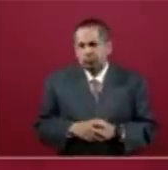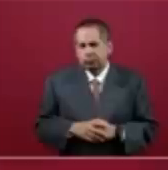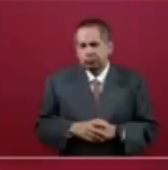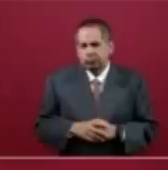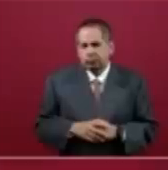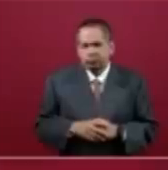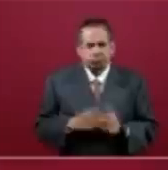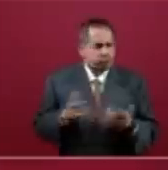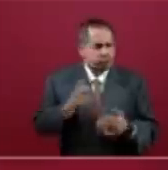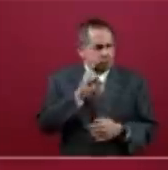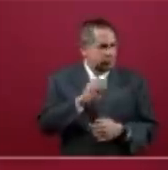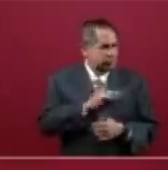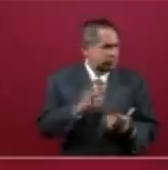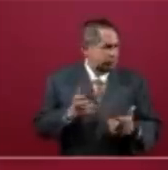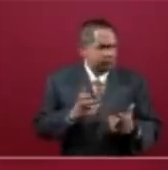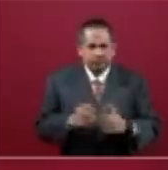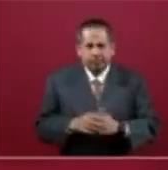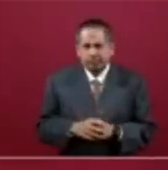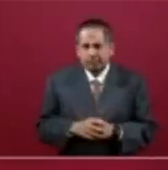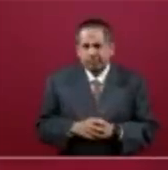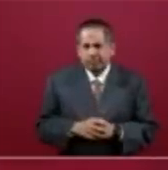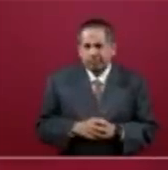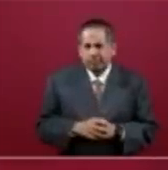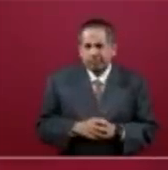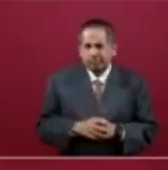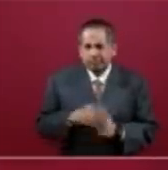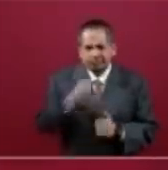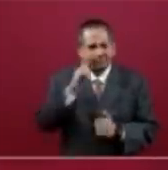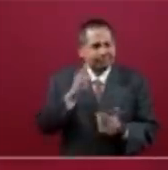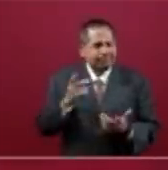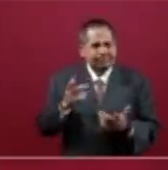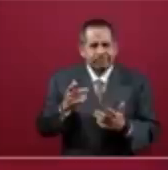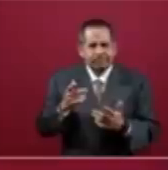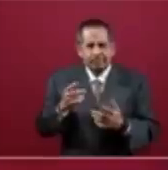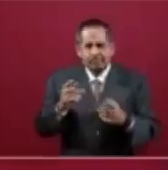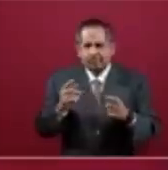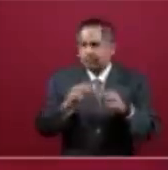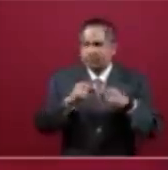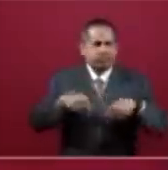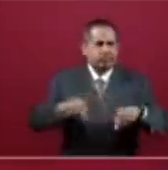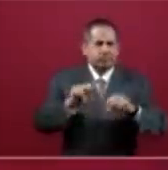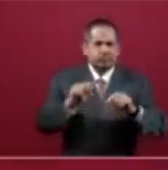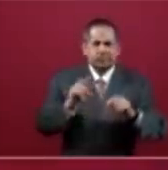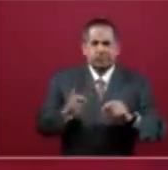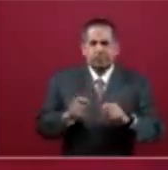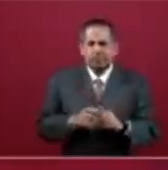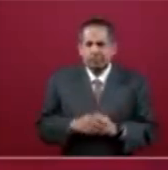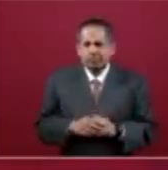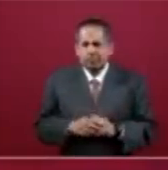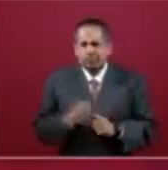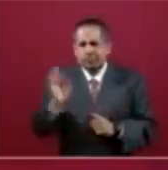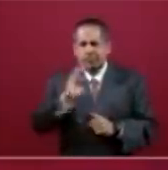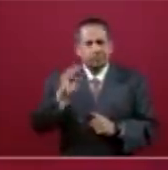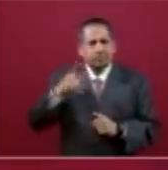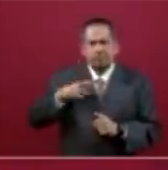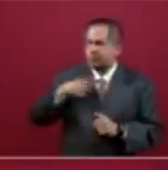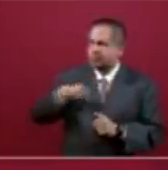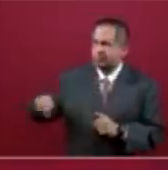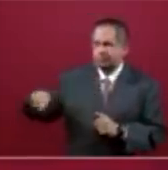o lo que podemos hacer es, para no hacerlo aquí, sería bueno para que la gente